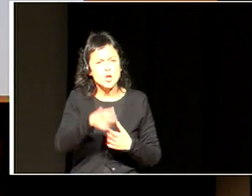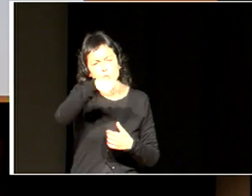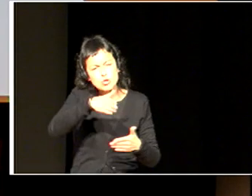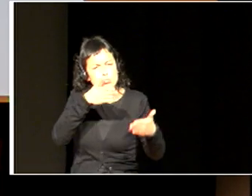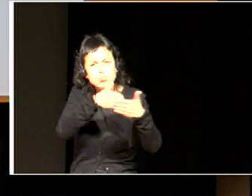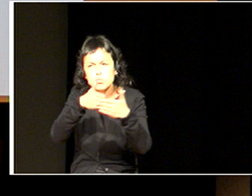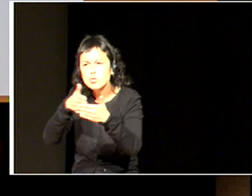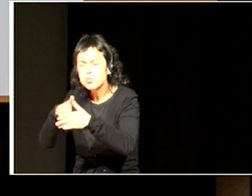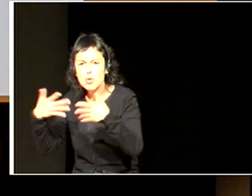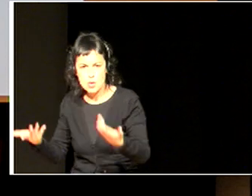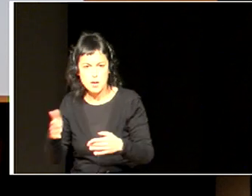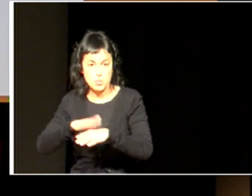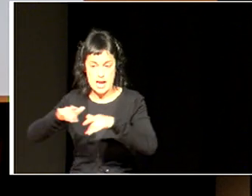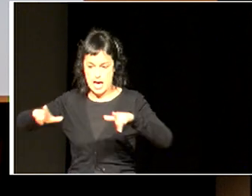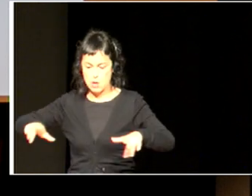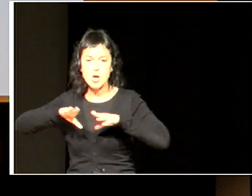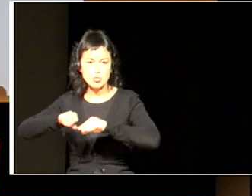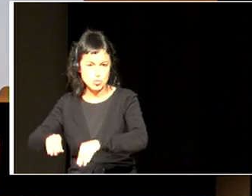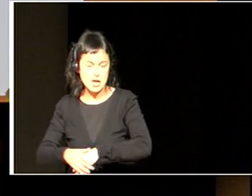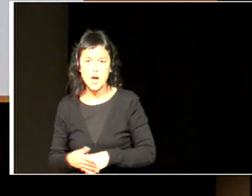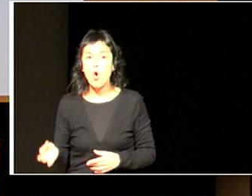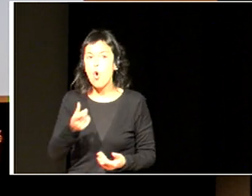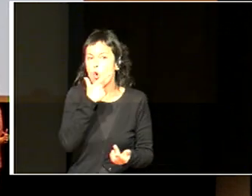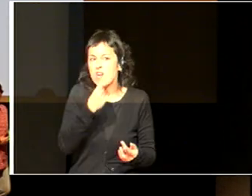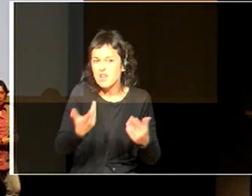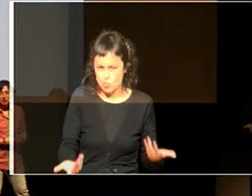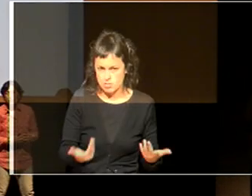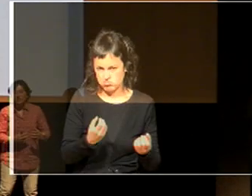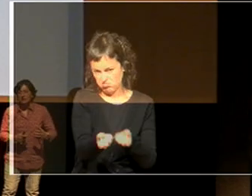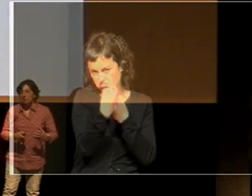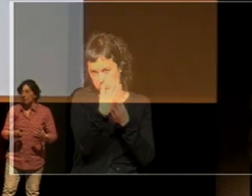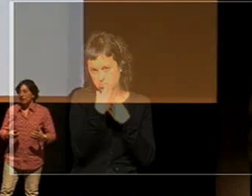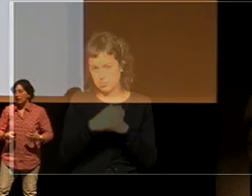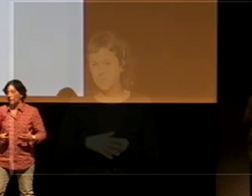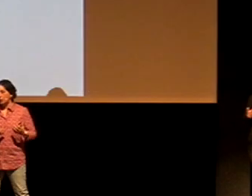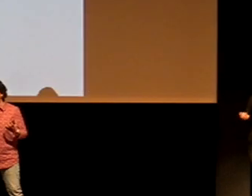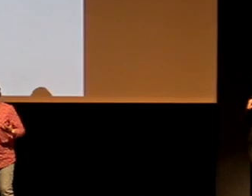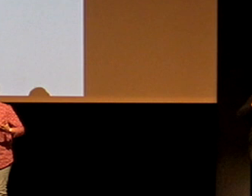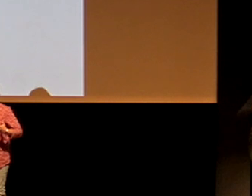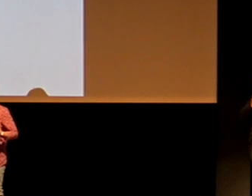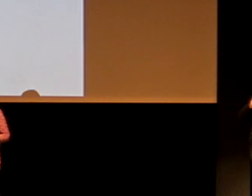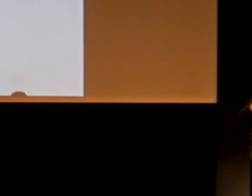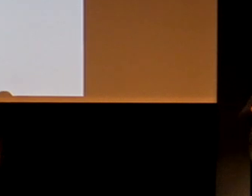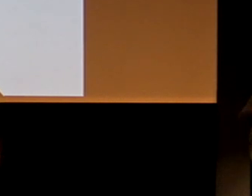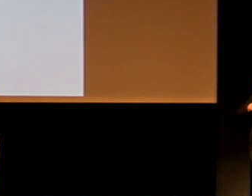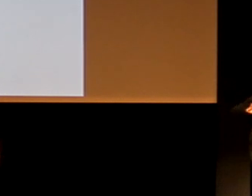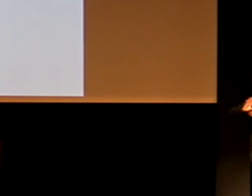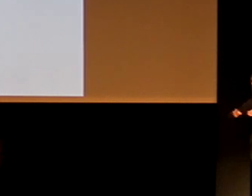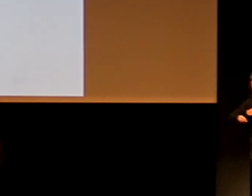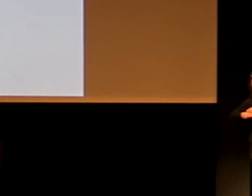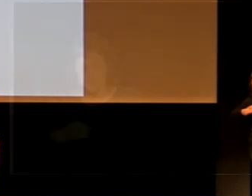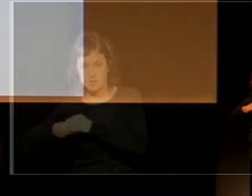tener para llevarlos al aula qué facilidades etcétera etcétera por lo tanto este plan viene apoyado y viene